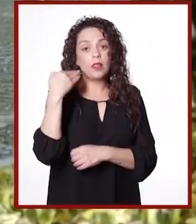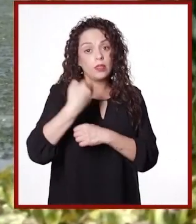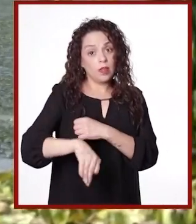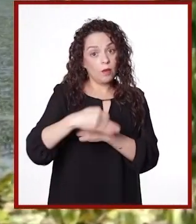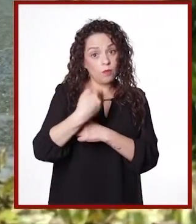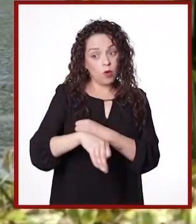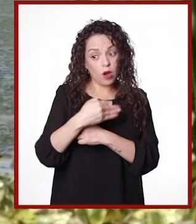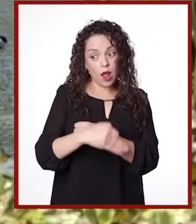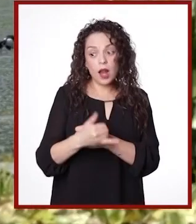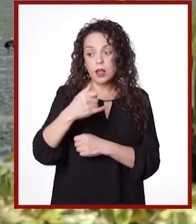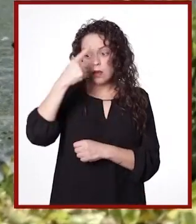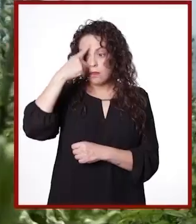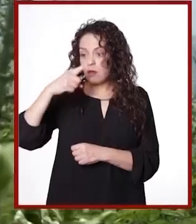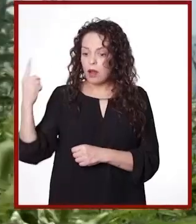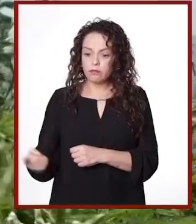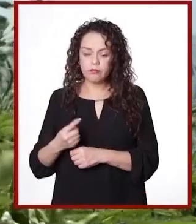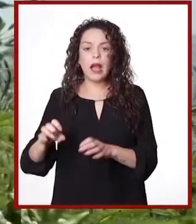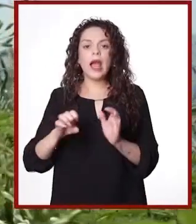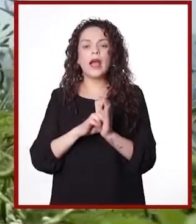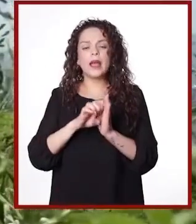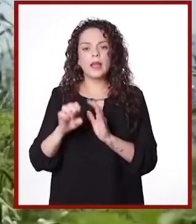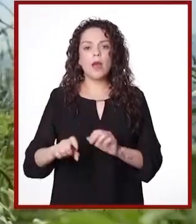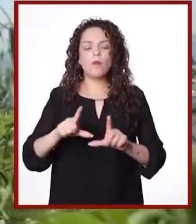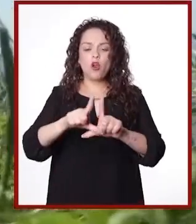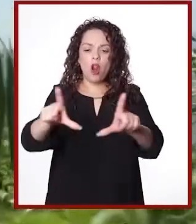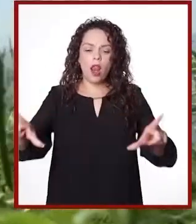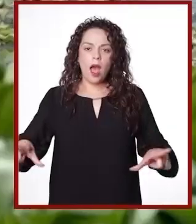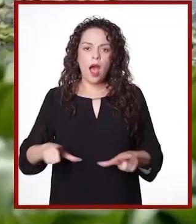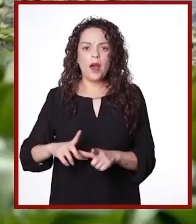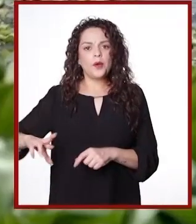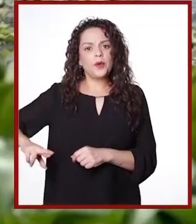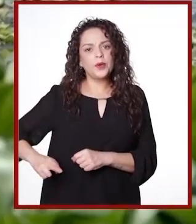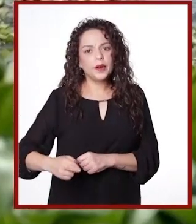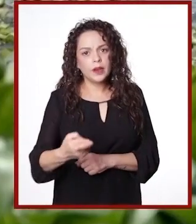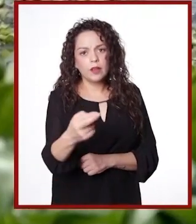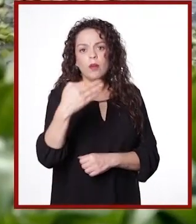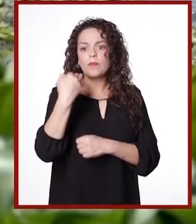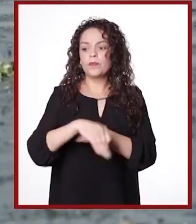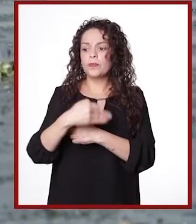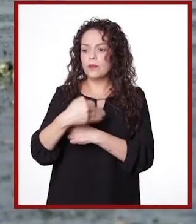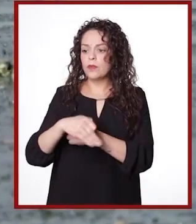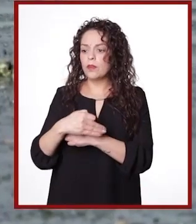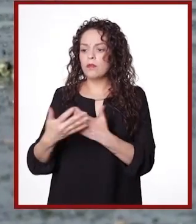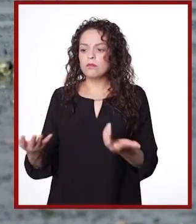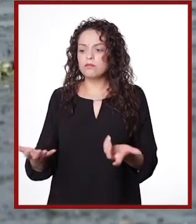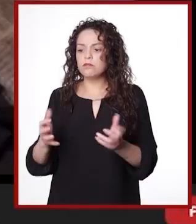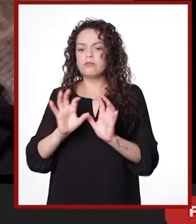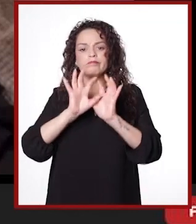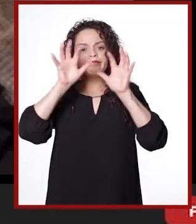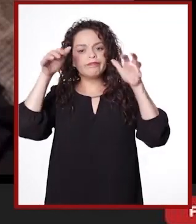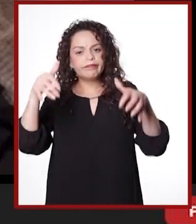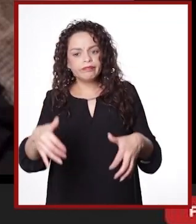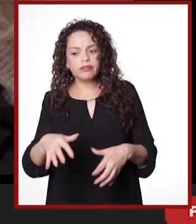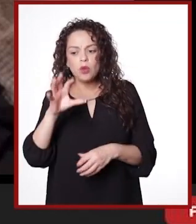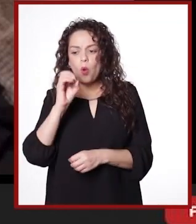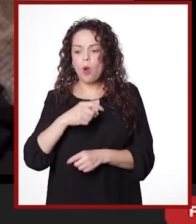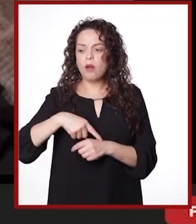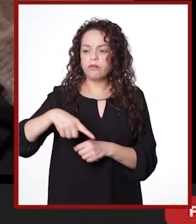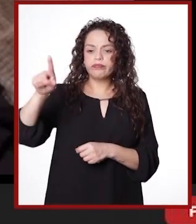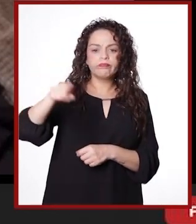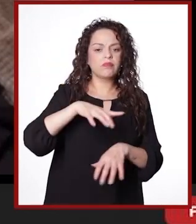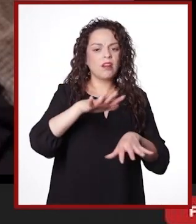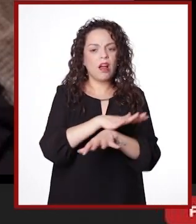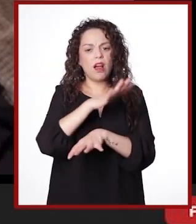permanentes. Permanentes como lagos, ríos, y temporales como muchos humedales que conozco, o esteros que van y vienen y